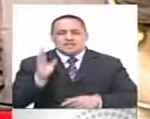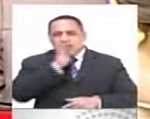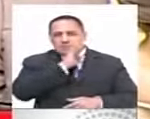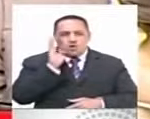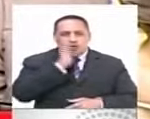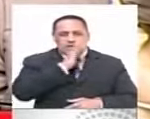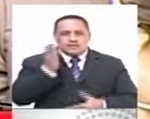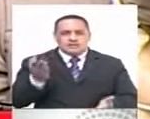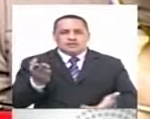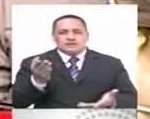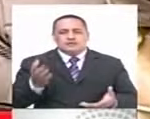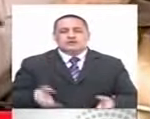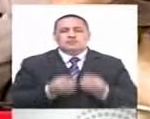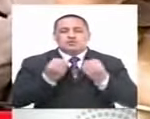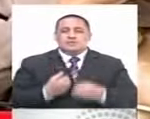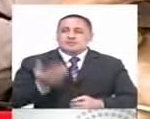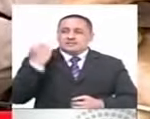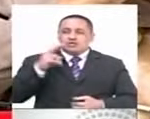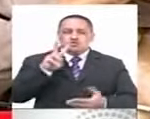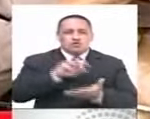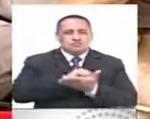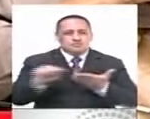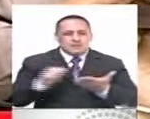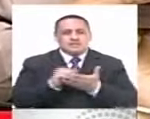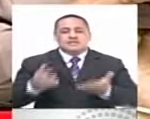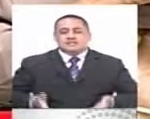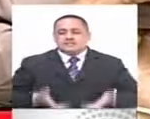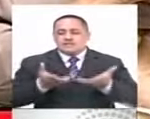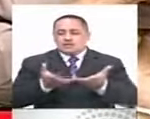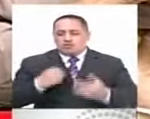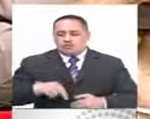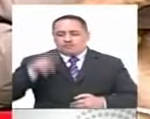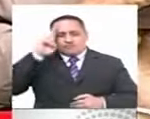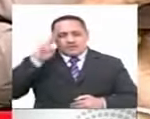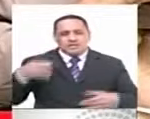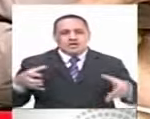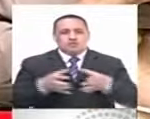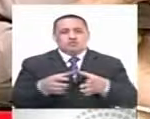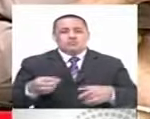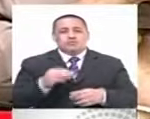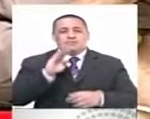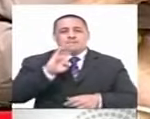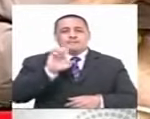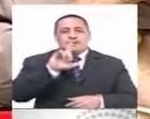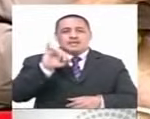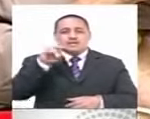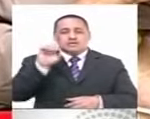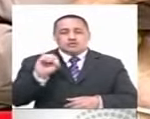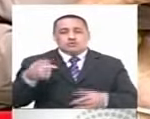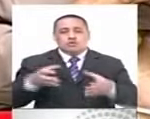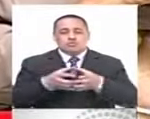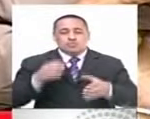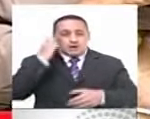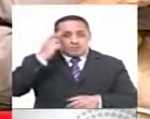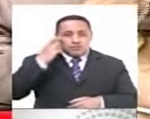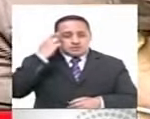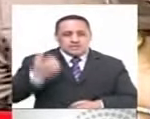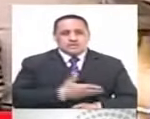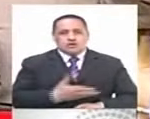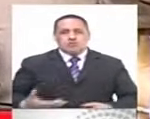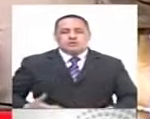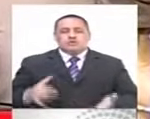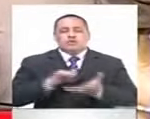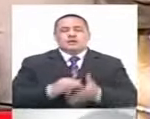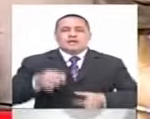hipocresía. Hace 2 meses otorgaron su confianza al gabinete Bellido y a la política de gobierno que